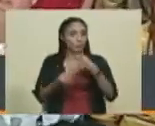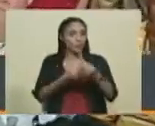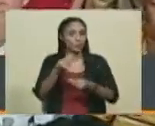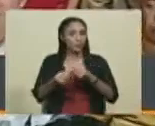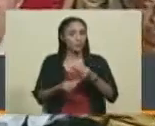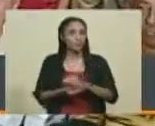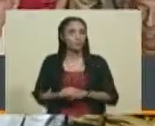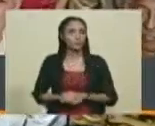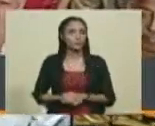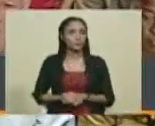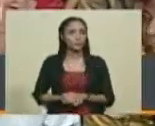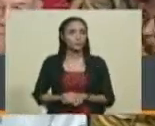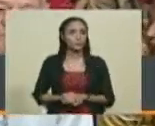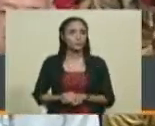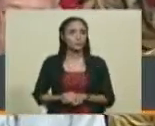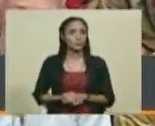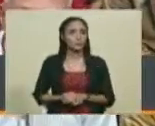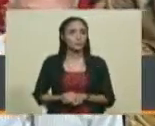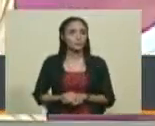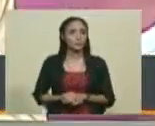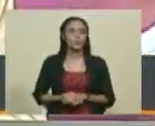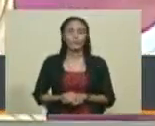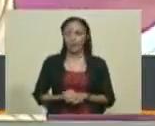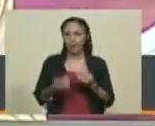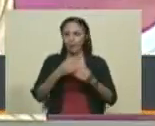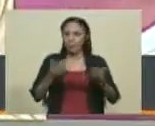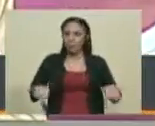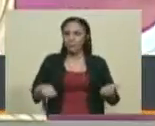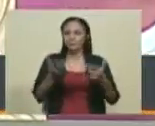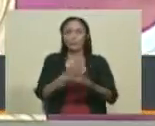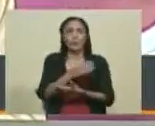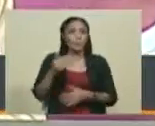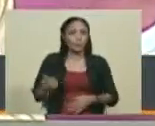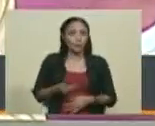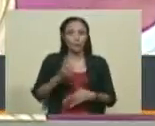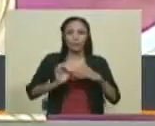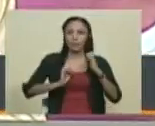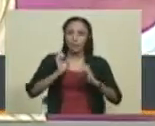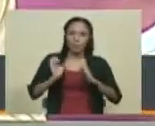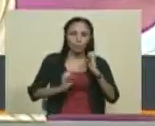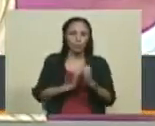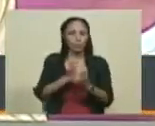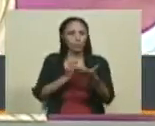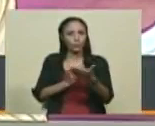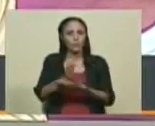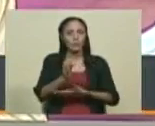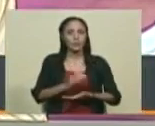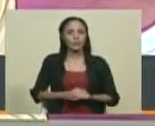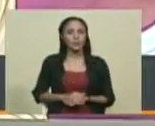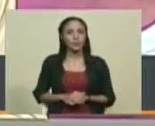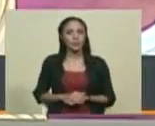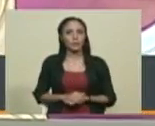del impulso vital, del impulso, de la emoción.